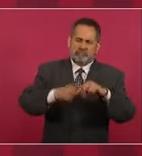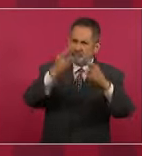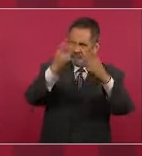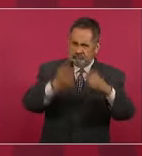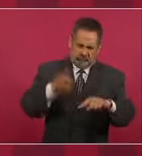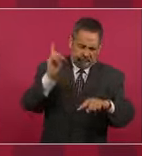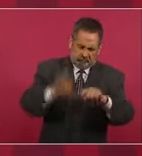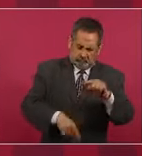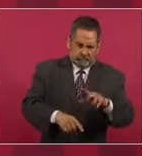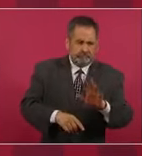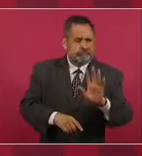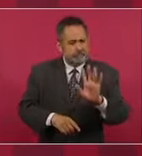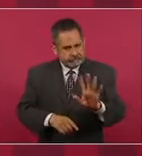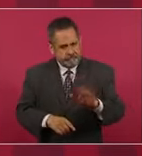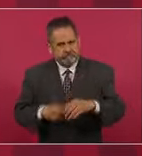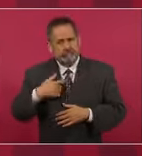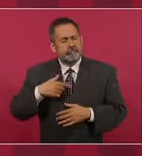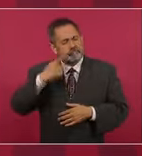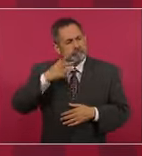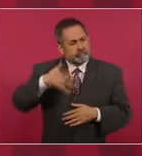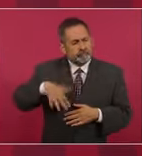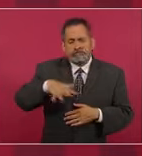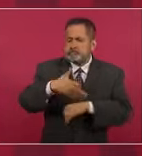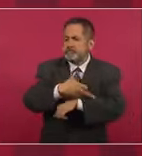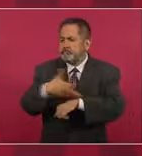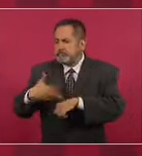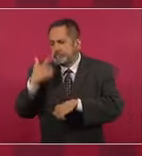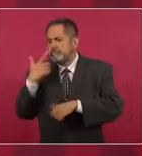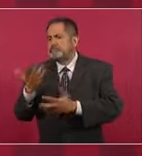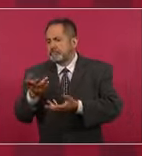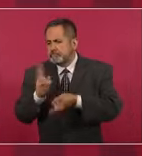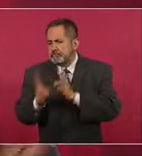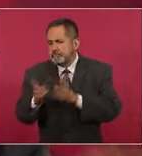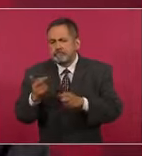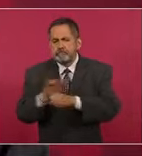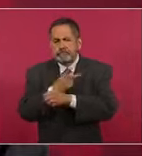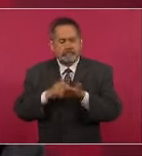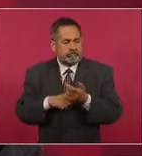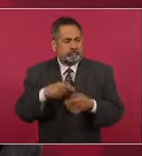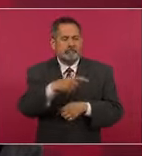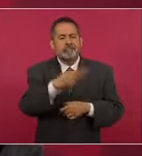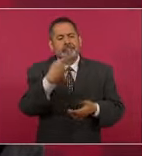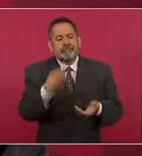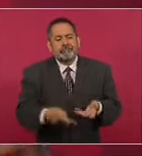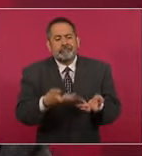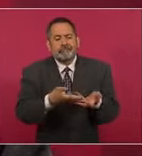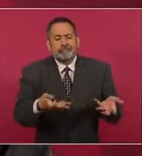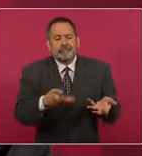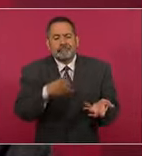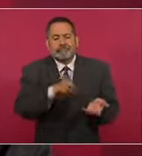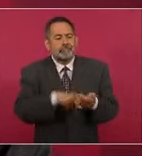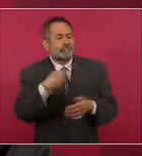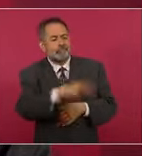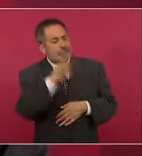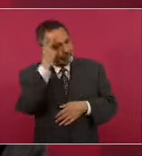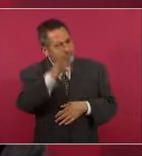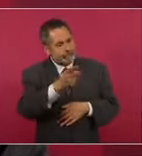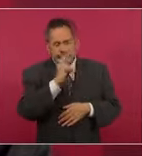a buscar a los familiares para tratar de en un espacio fuera de las instalaciones del casino